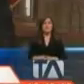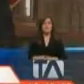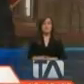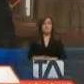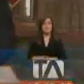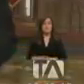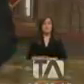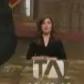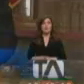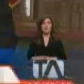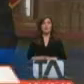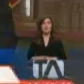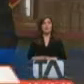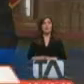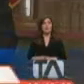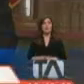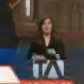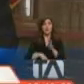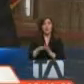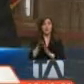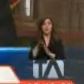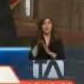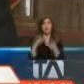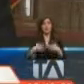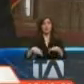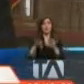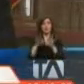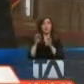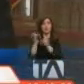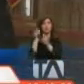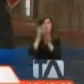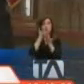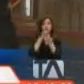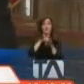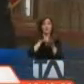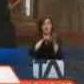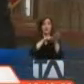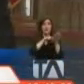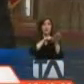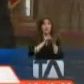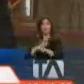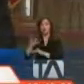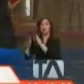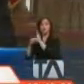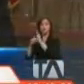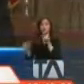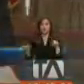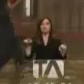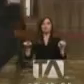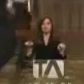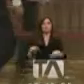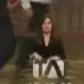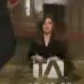de los más destacados pronunciamientos a favor y en contra del vicepresidente.